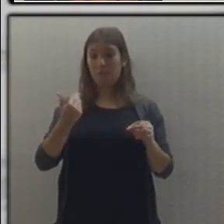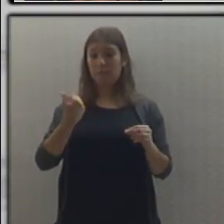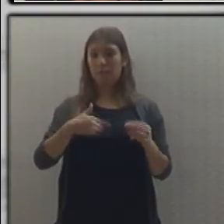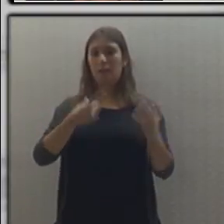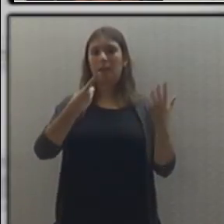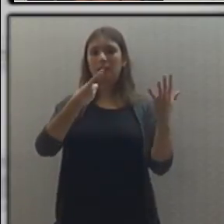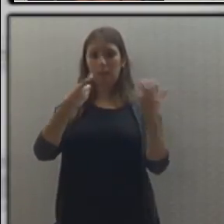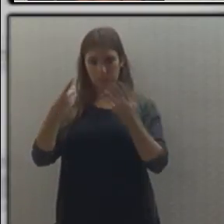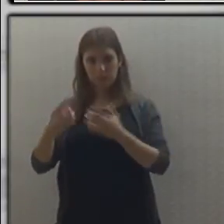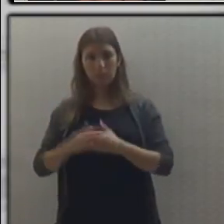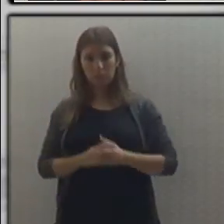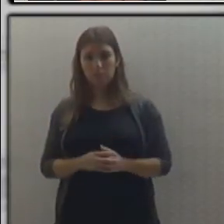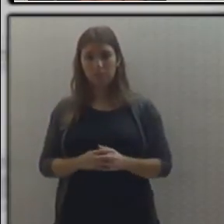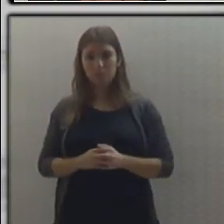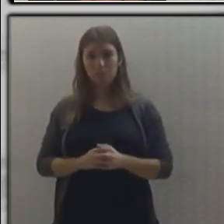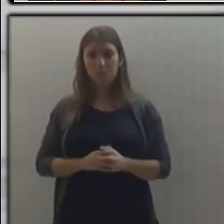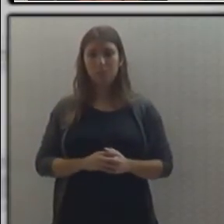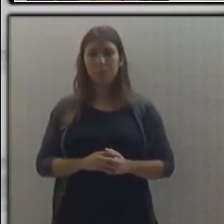600 intervenciones.